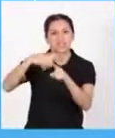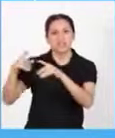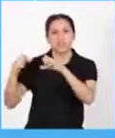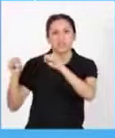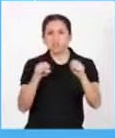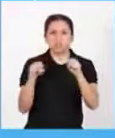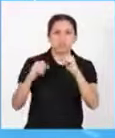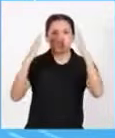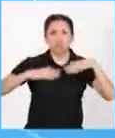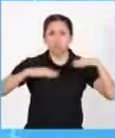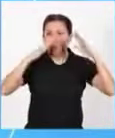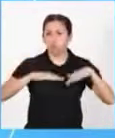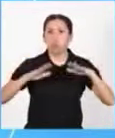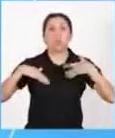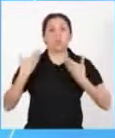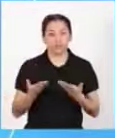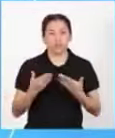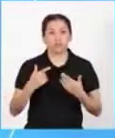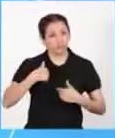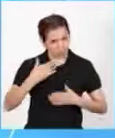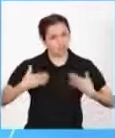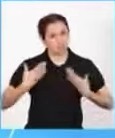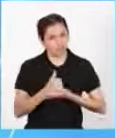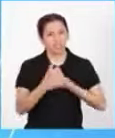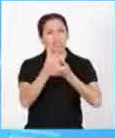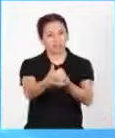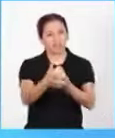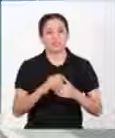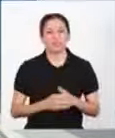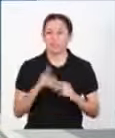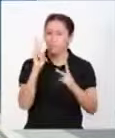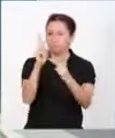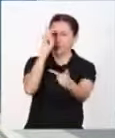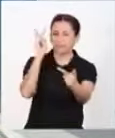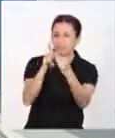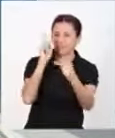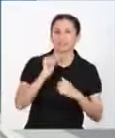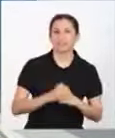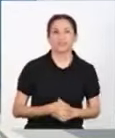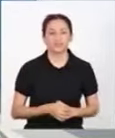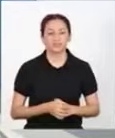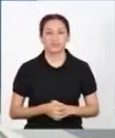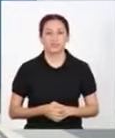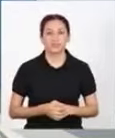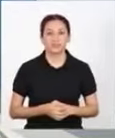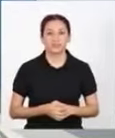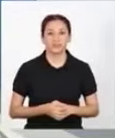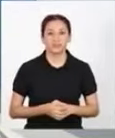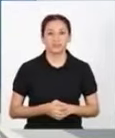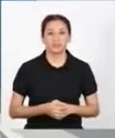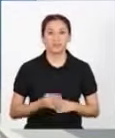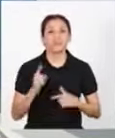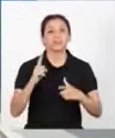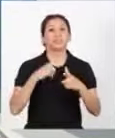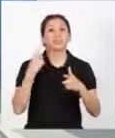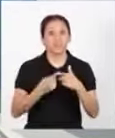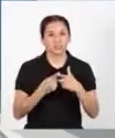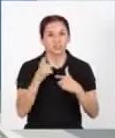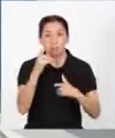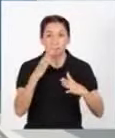eventos naturales que suelen ocurrir y creo que puede ayudar en algo. ¡Mmm! ¡Perfecto!